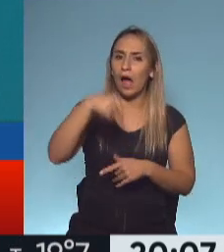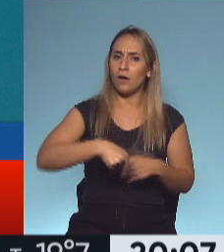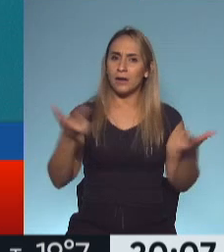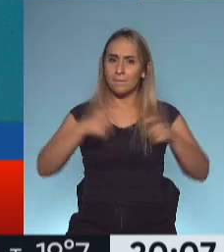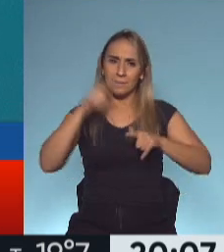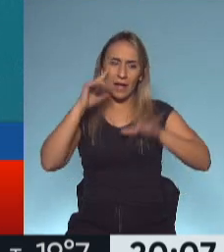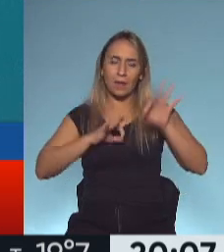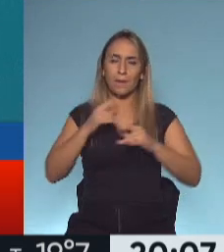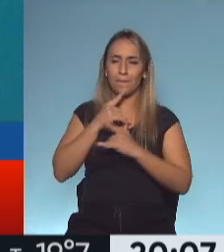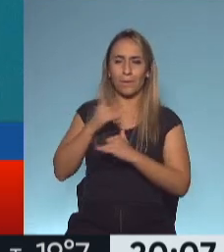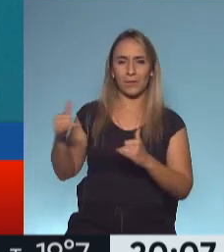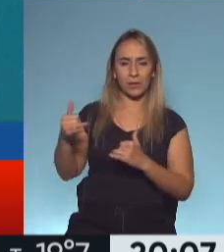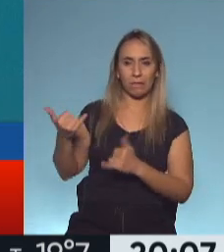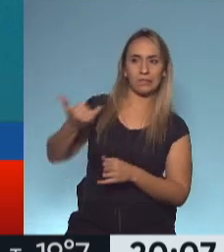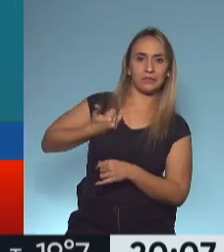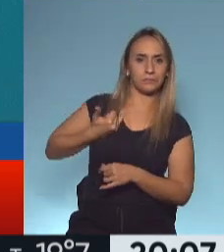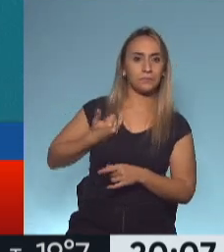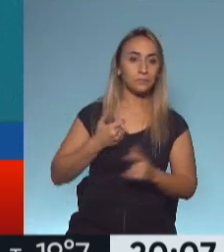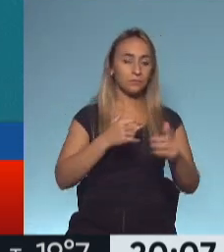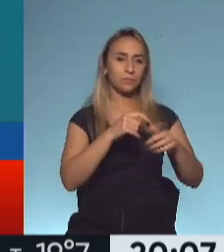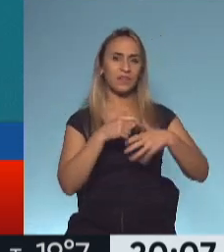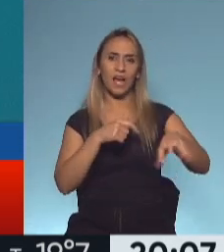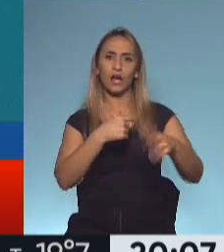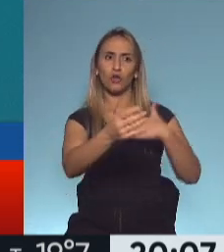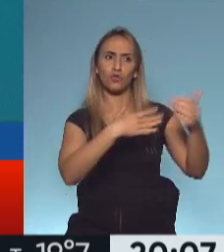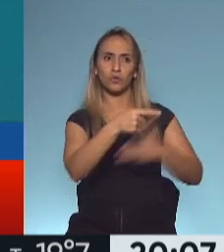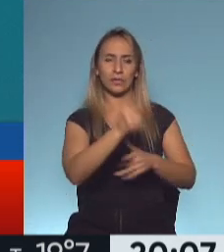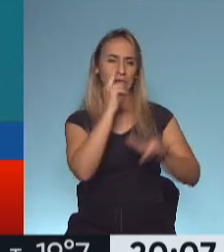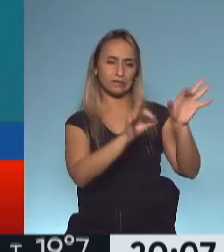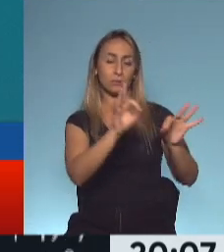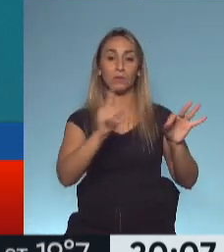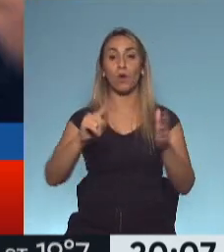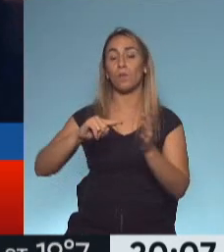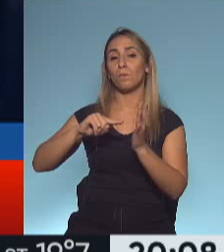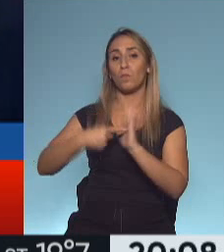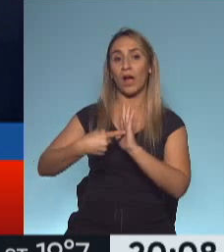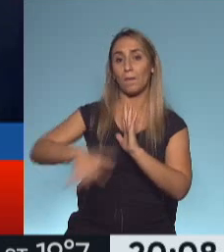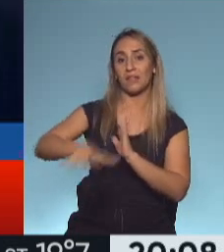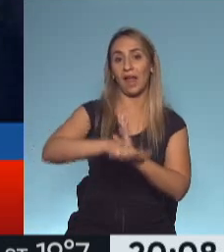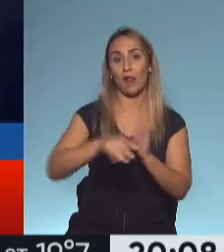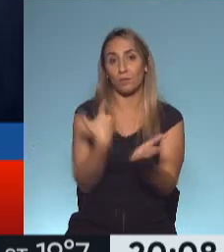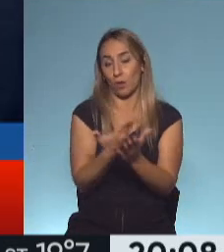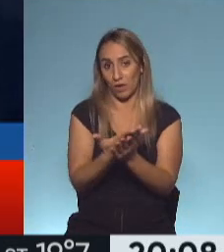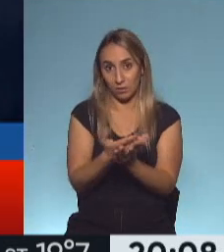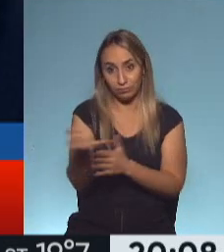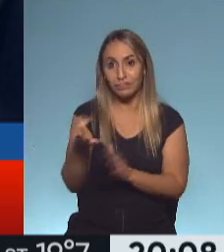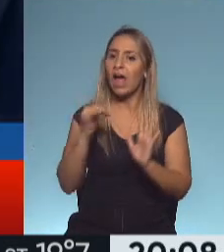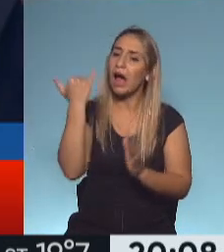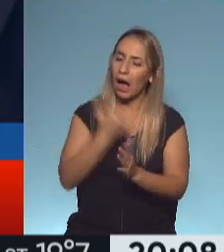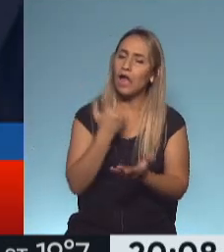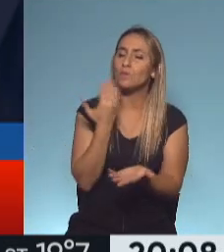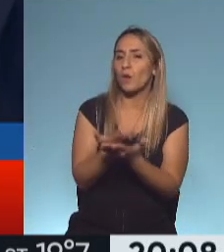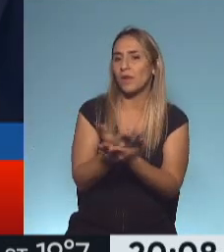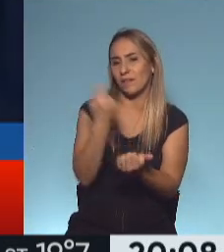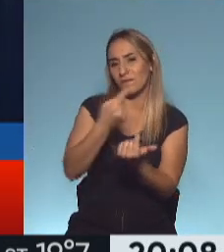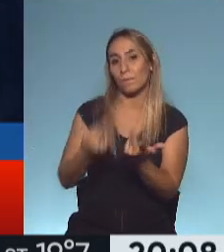según la información con la que contamos. Por lo menos es una propuesta de la Ciudad de Buenos Aires. Bueno, ahí digo, hay distintas alternativas. Solo